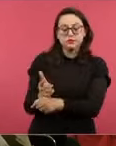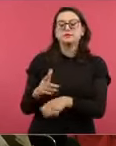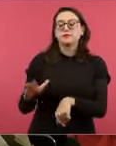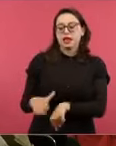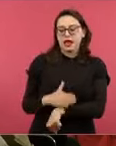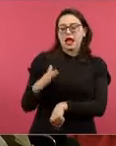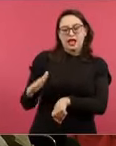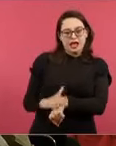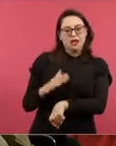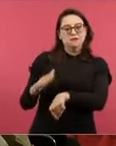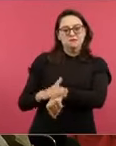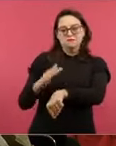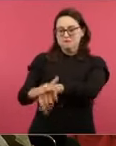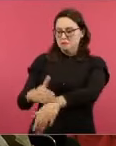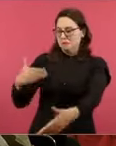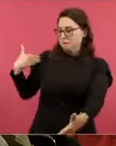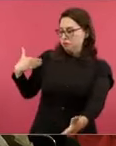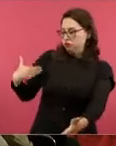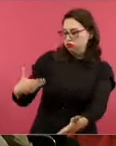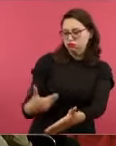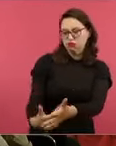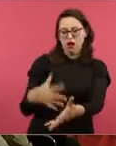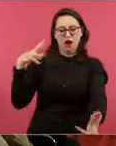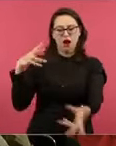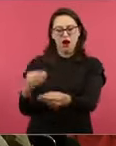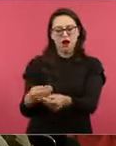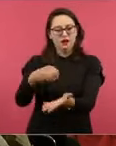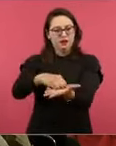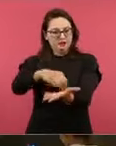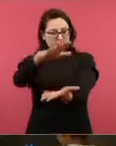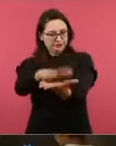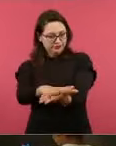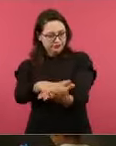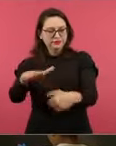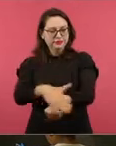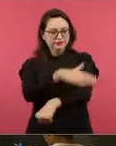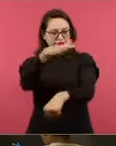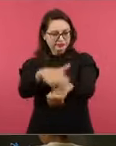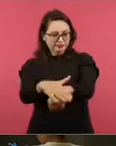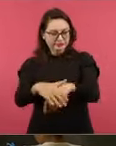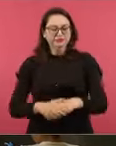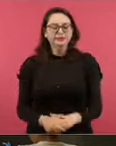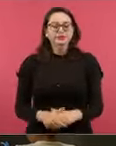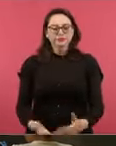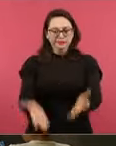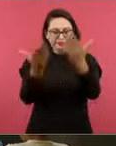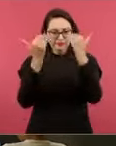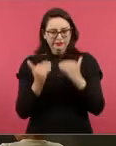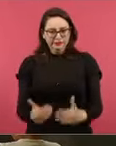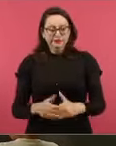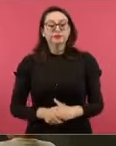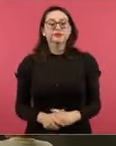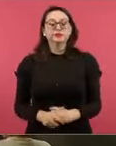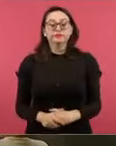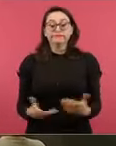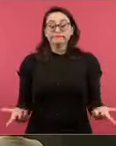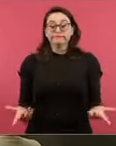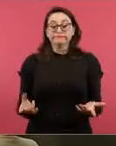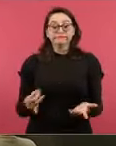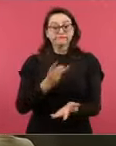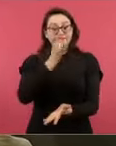construir durante todo el desarrollo del proyecto. La que sigue, por favor. Yo solamente